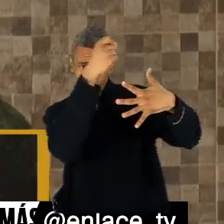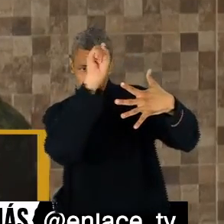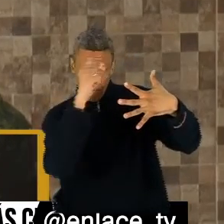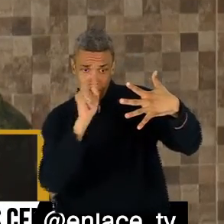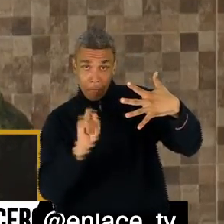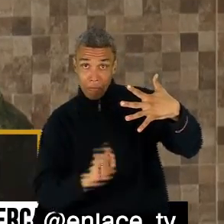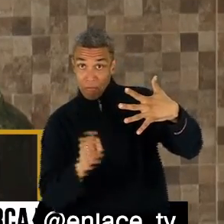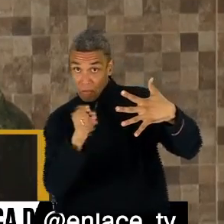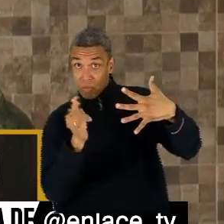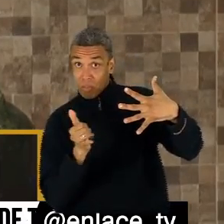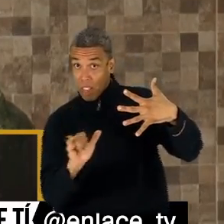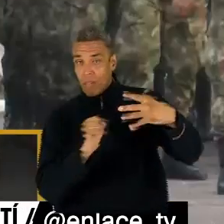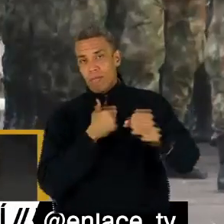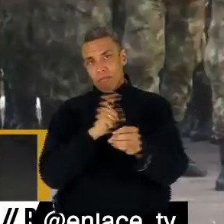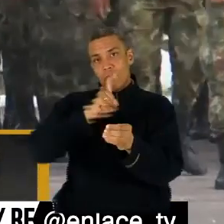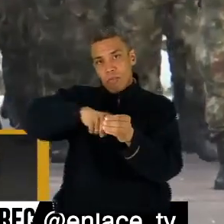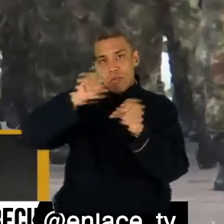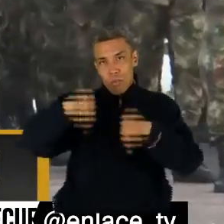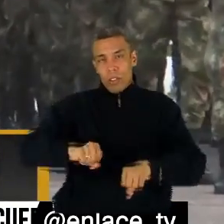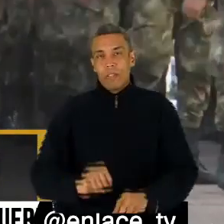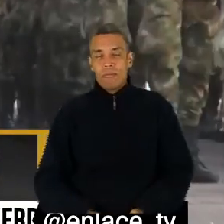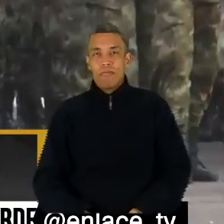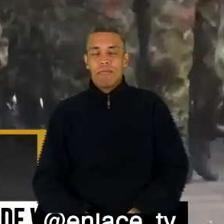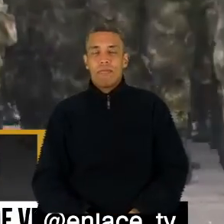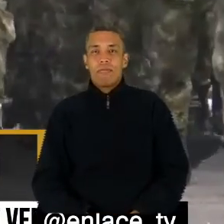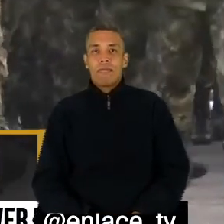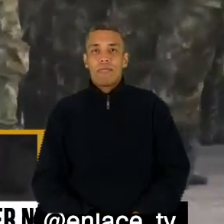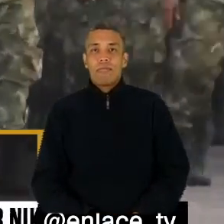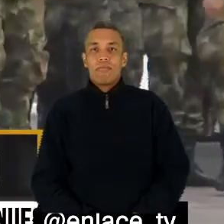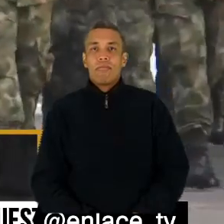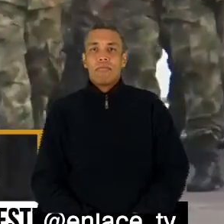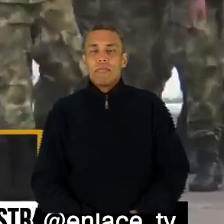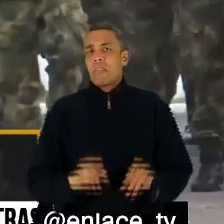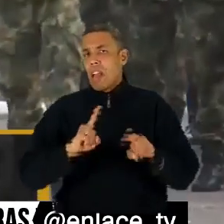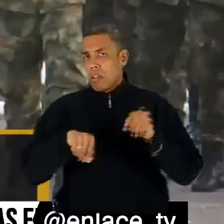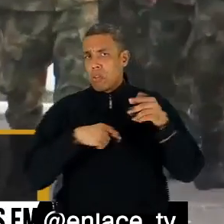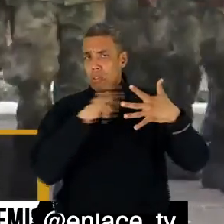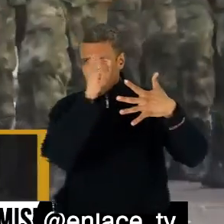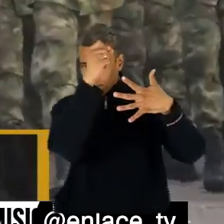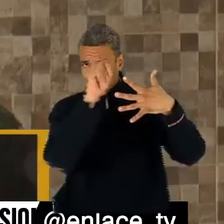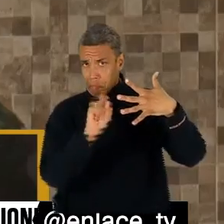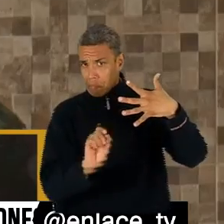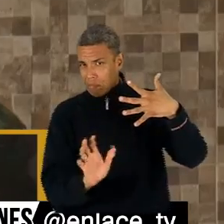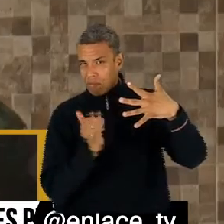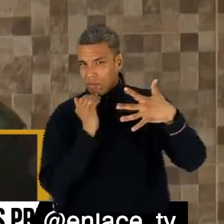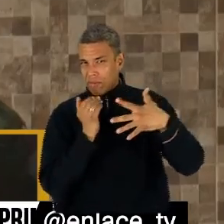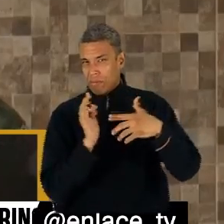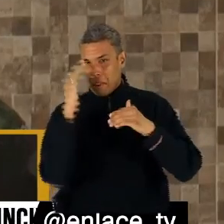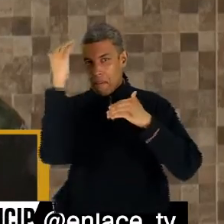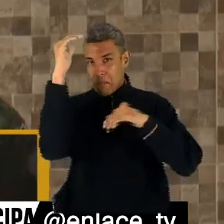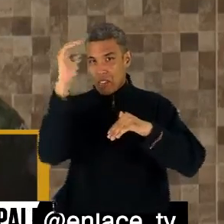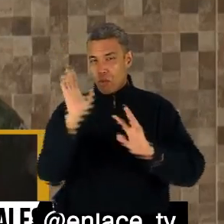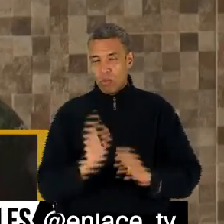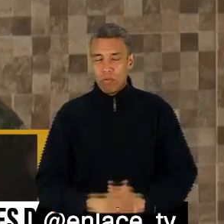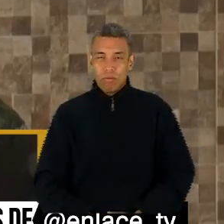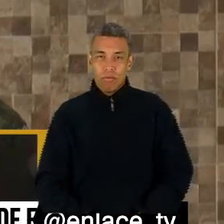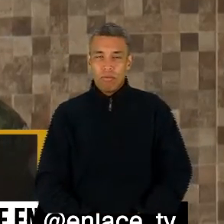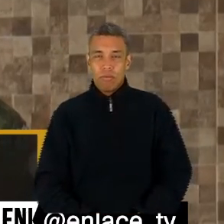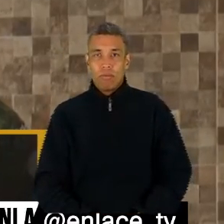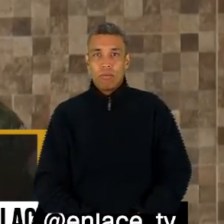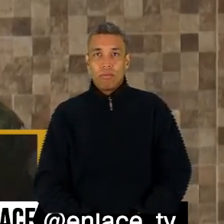y curso de su oficial. Para el ingreso a estos cursos se exigen algunos requisitos mínimos. Hombre, un gran orgullo. Un